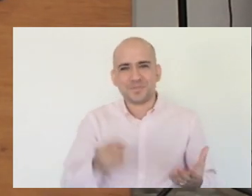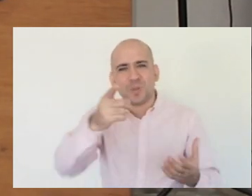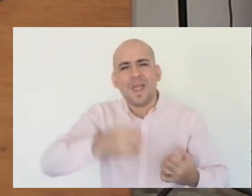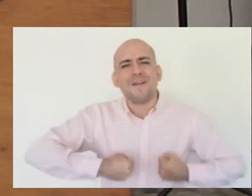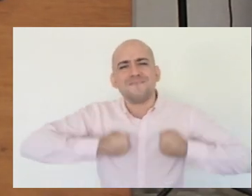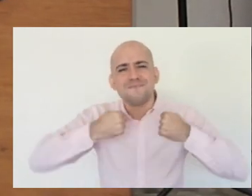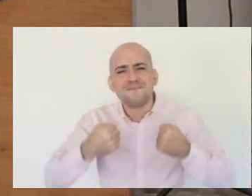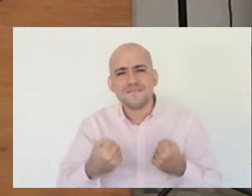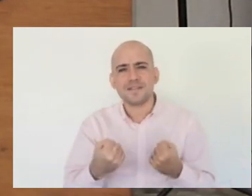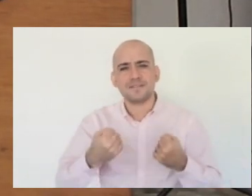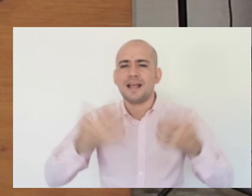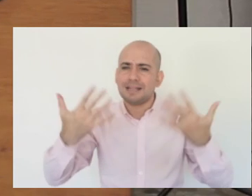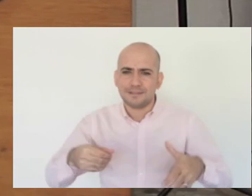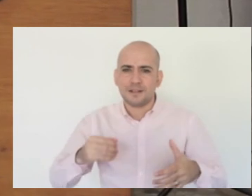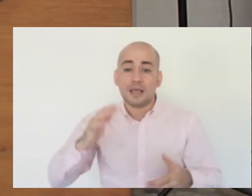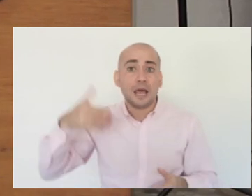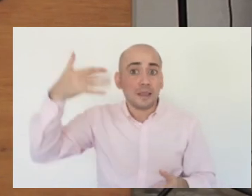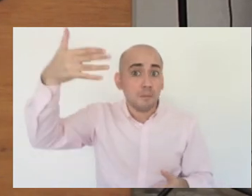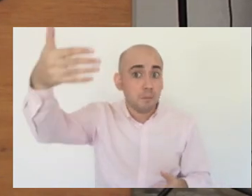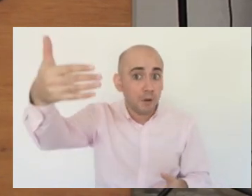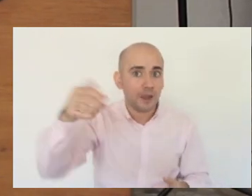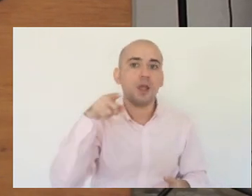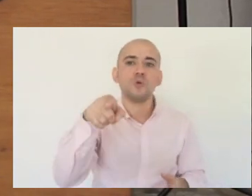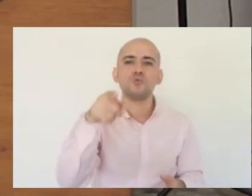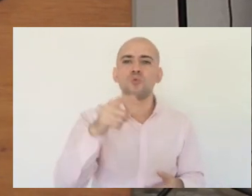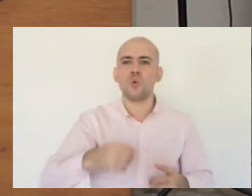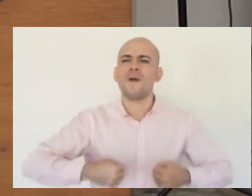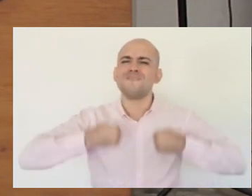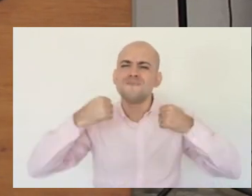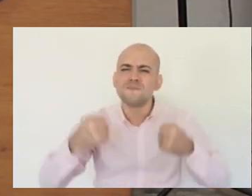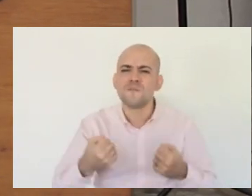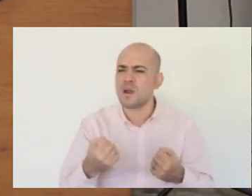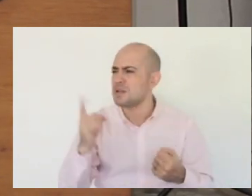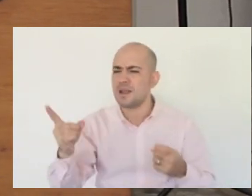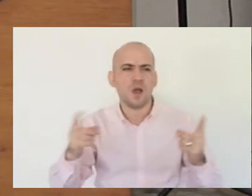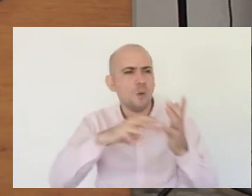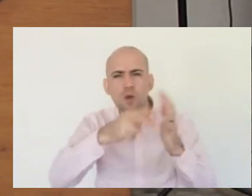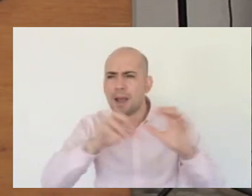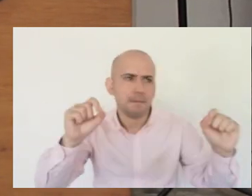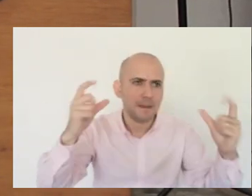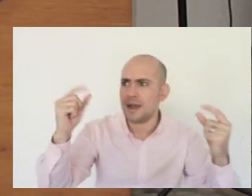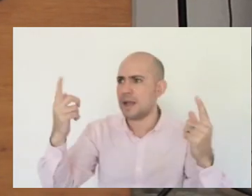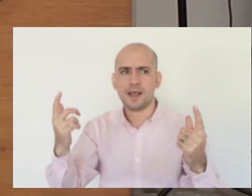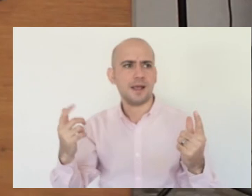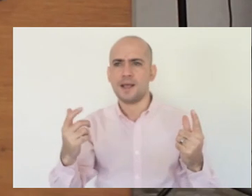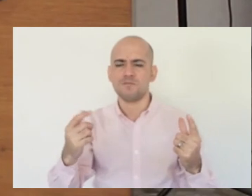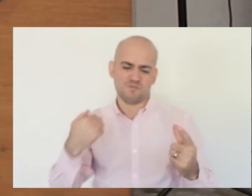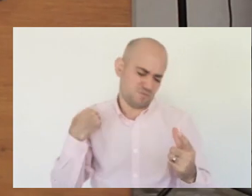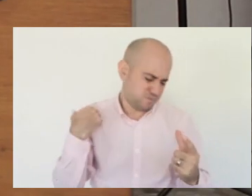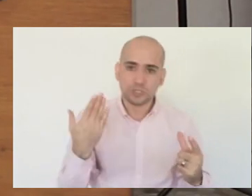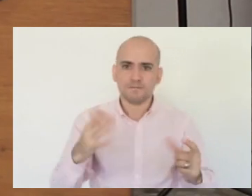alumnos y alumnas quienes deberán asumir roles tan cruciales en el porvenir para edificar una convivencia donde,